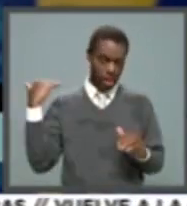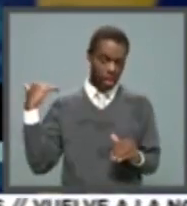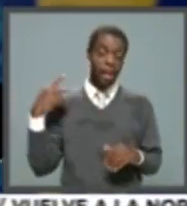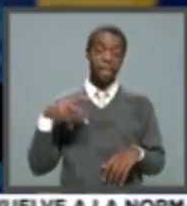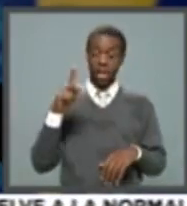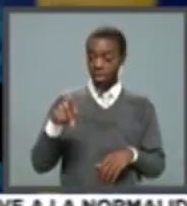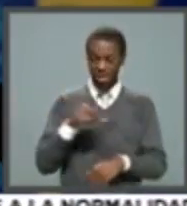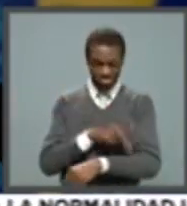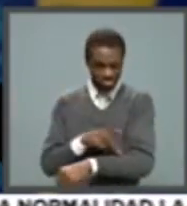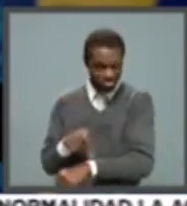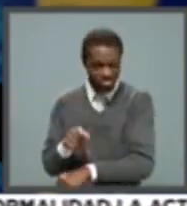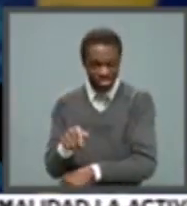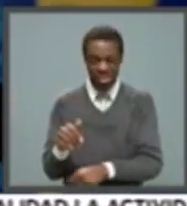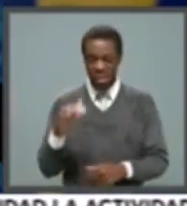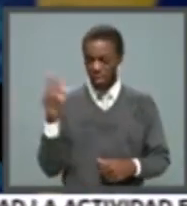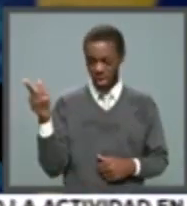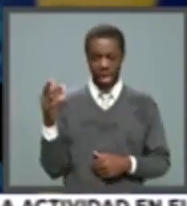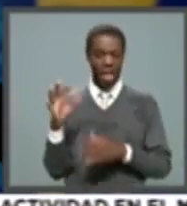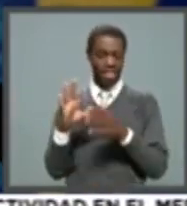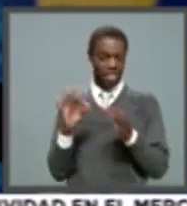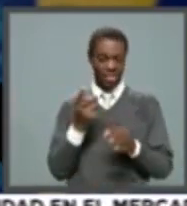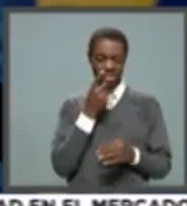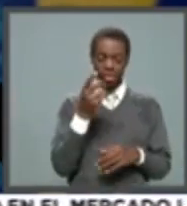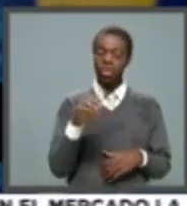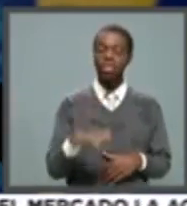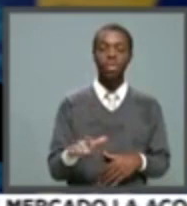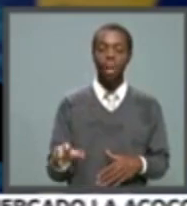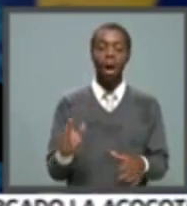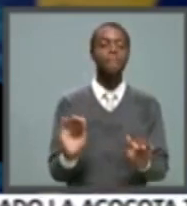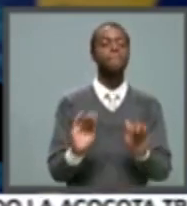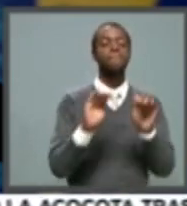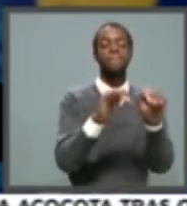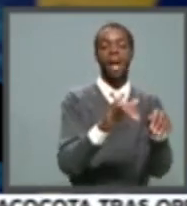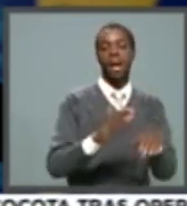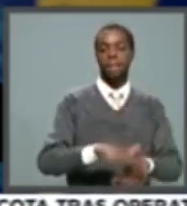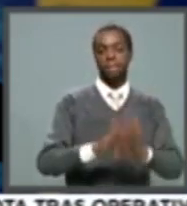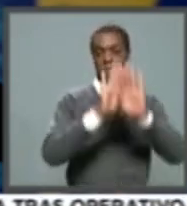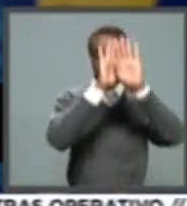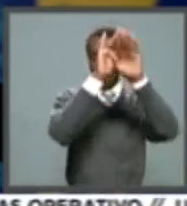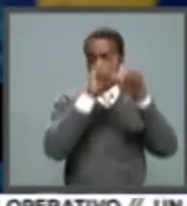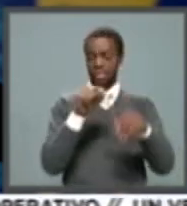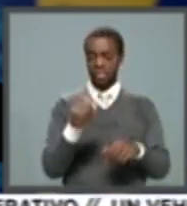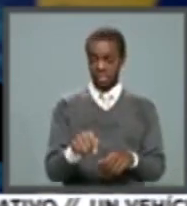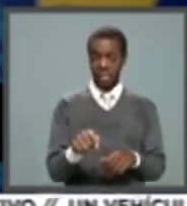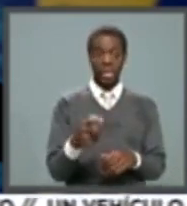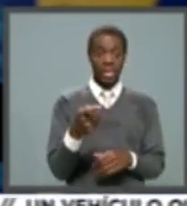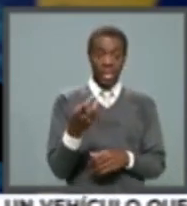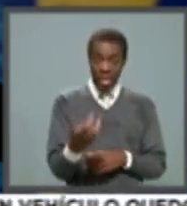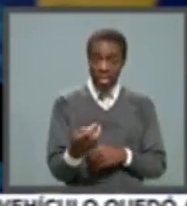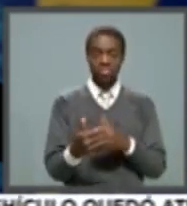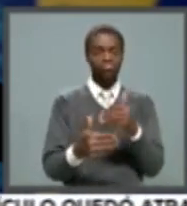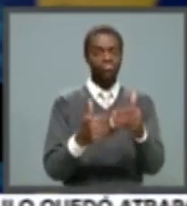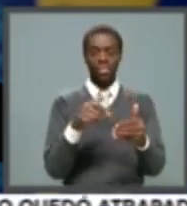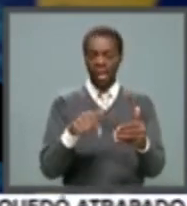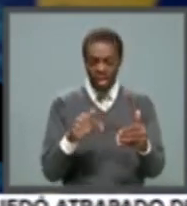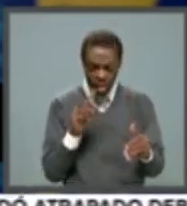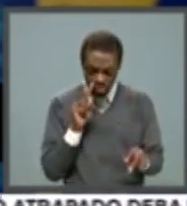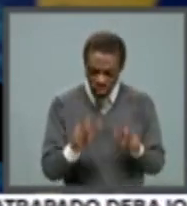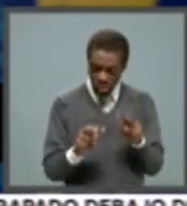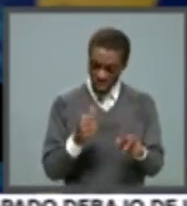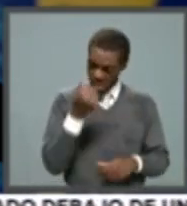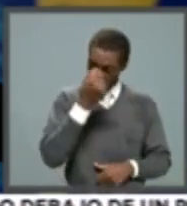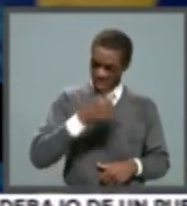desde preescolar, como dice ella, la inscribí en básquet, ¿no? Y desde ahí se le vieron muchas,